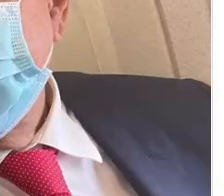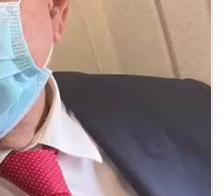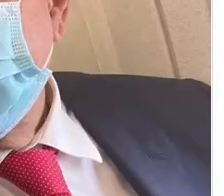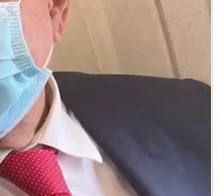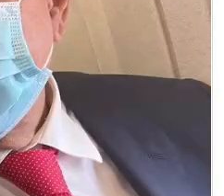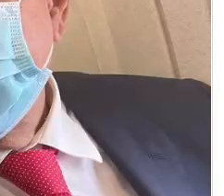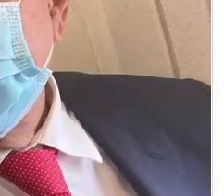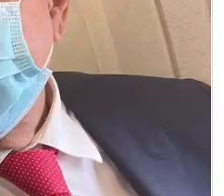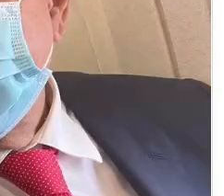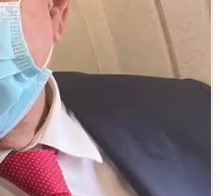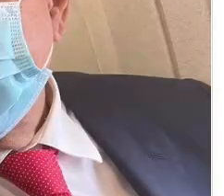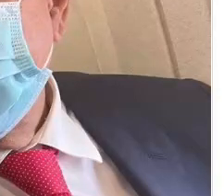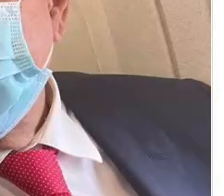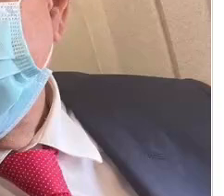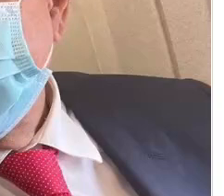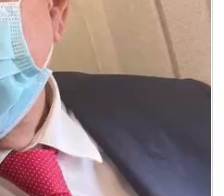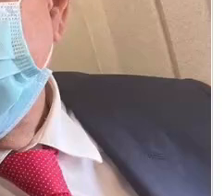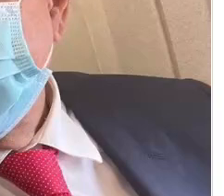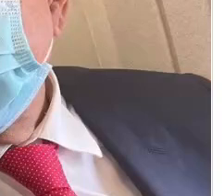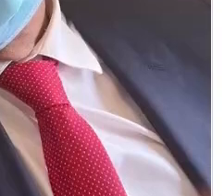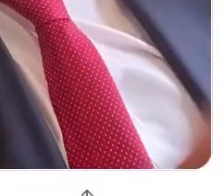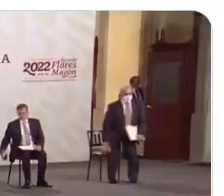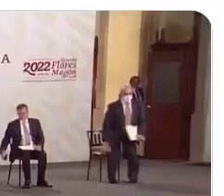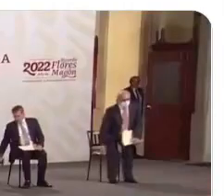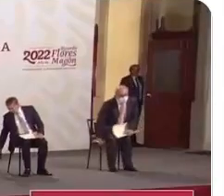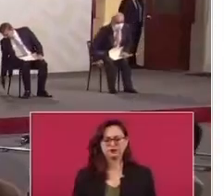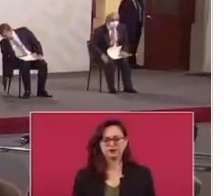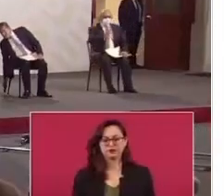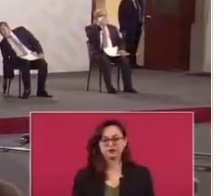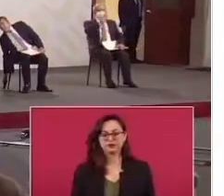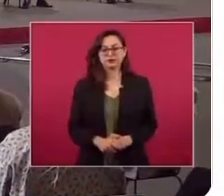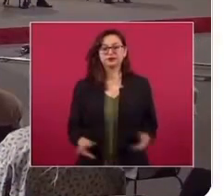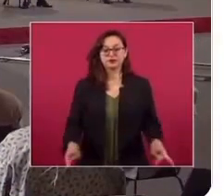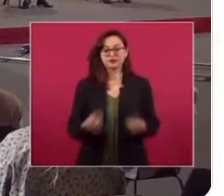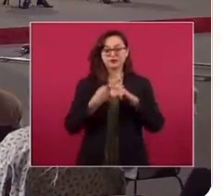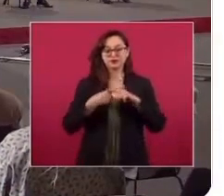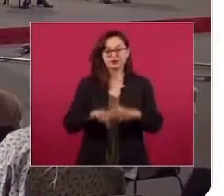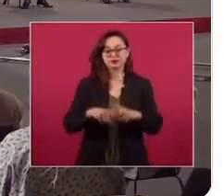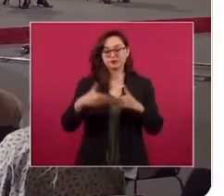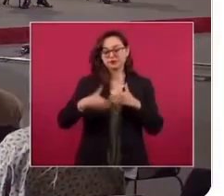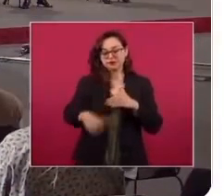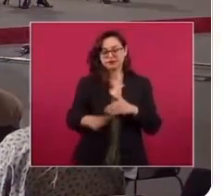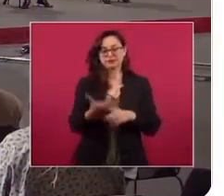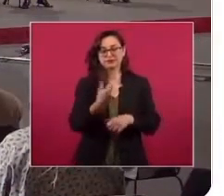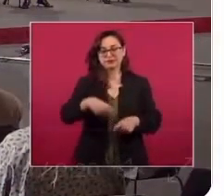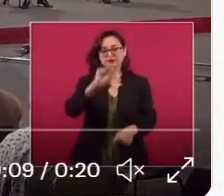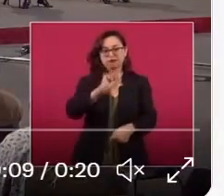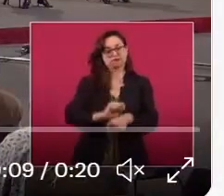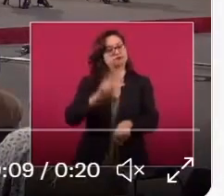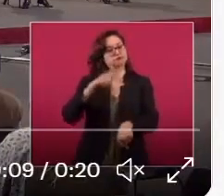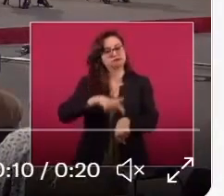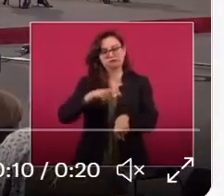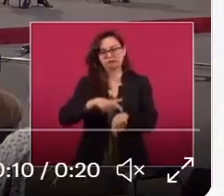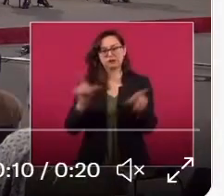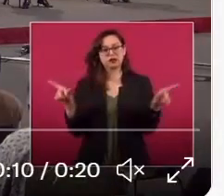así como lo dicen los compañeros de El Gato Político. Síganos, mis estimados pregoneros. Así anunció el presidente el día de hoy su